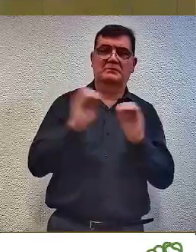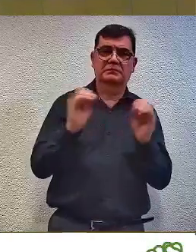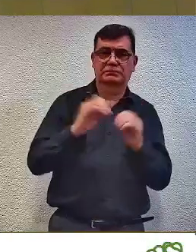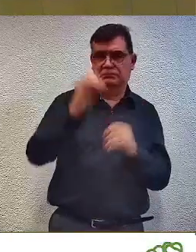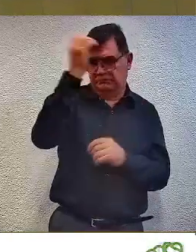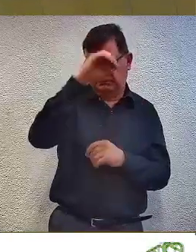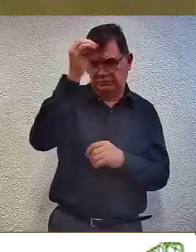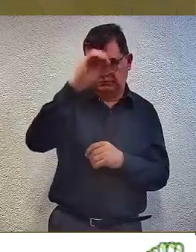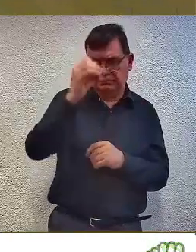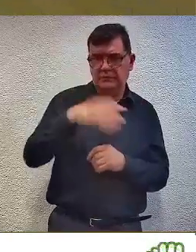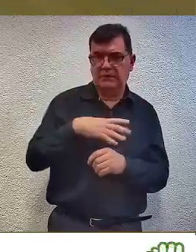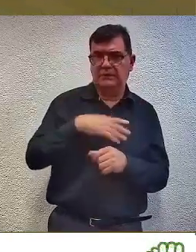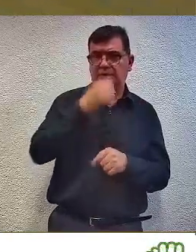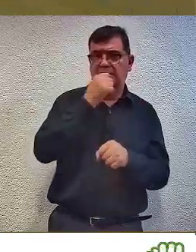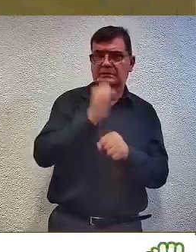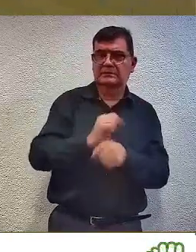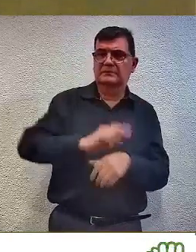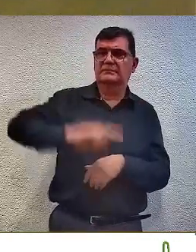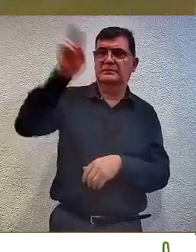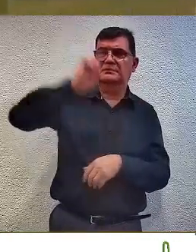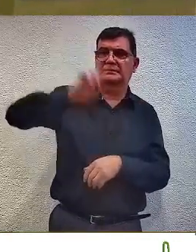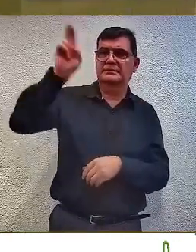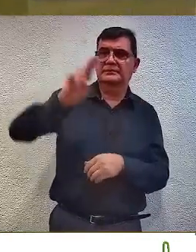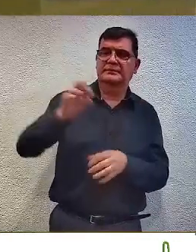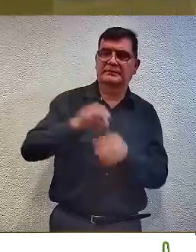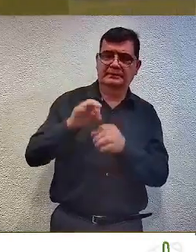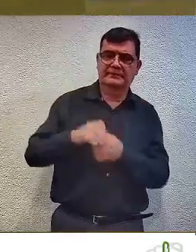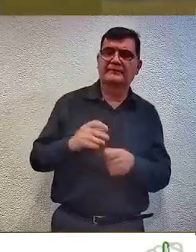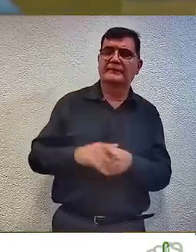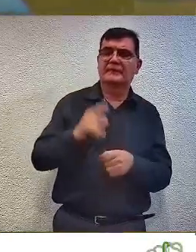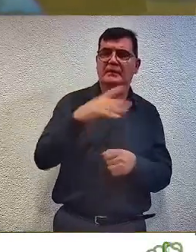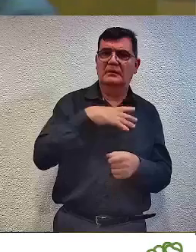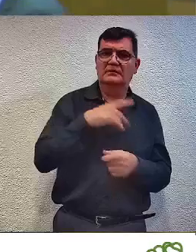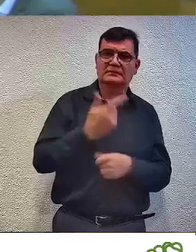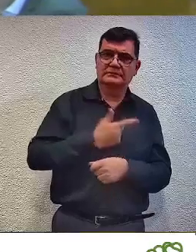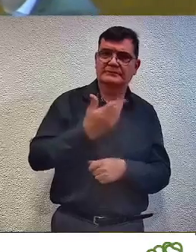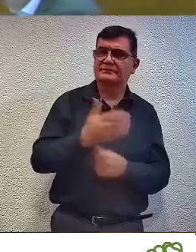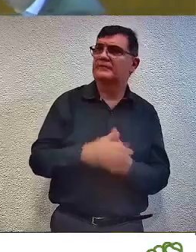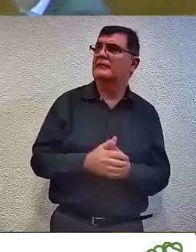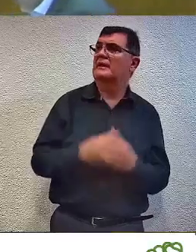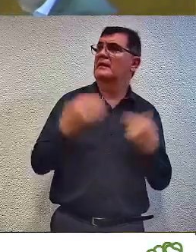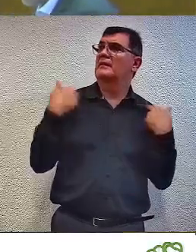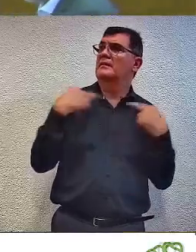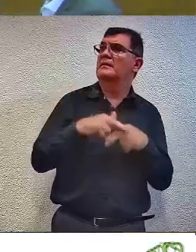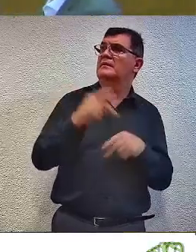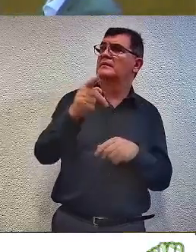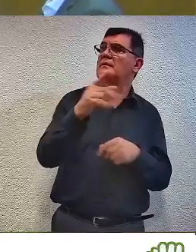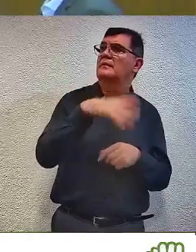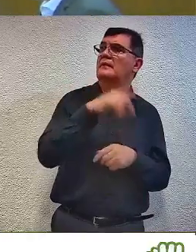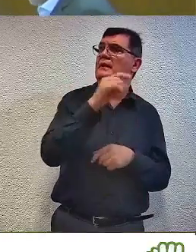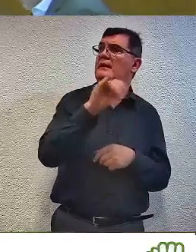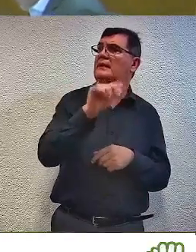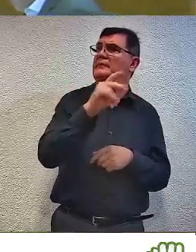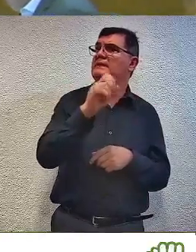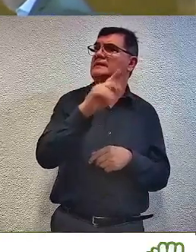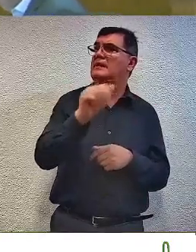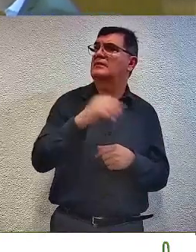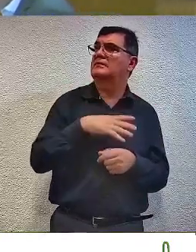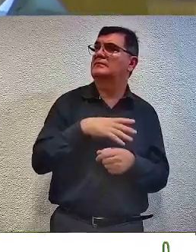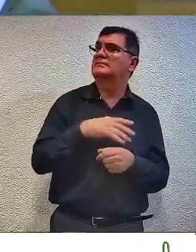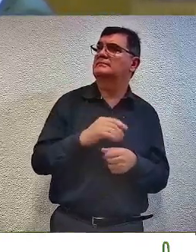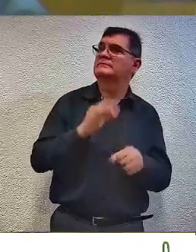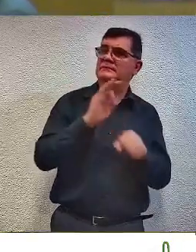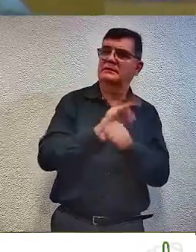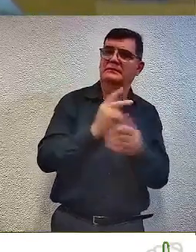al respecto, secretario, tome la votación, por favor. Con gusto, magistrada presidenta. Magistrado ponente Daniel Preciado Temiquel. Con los